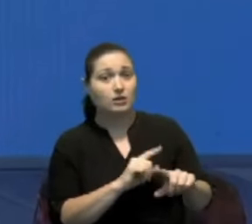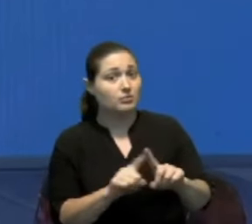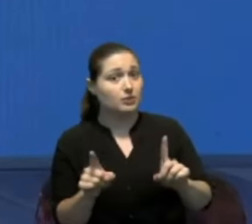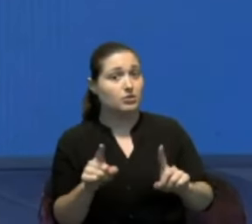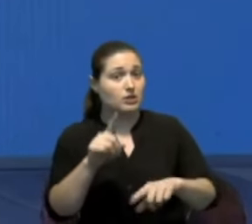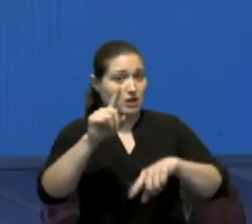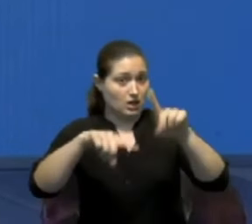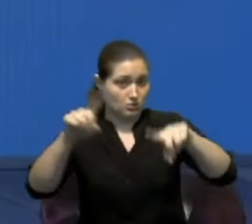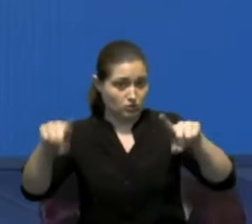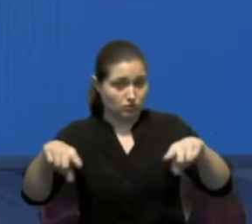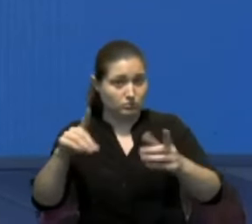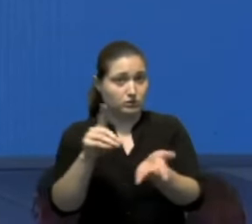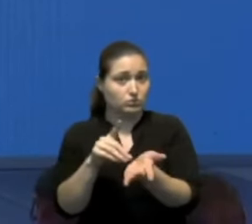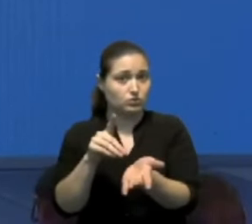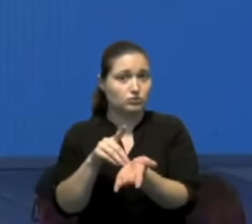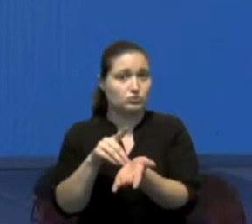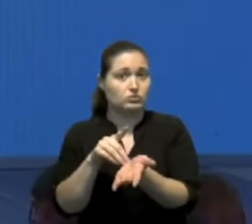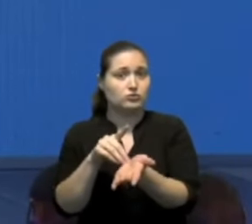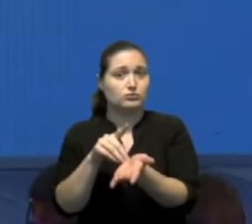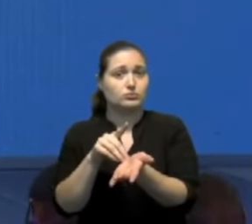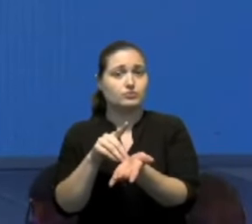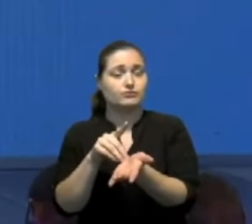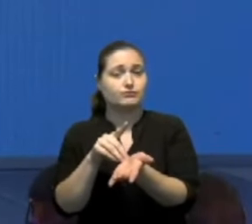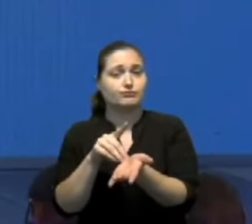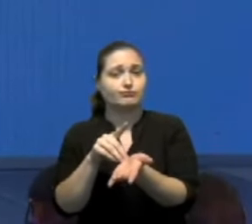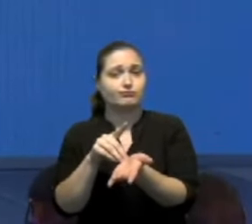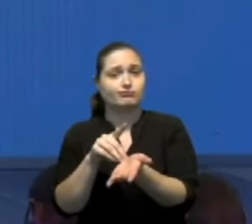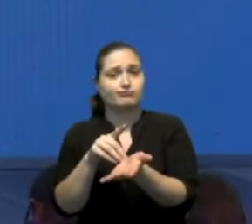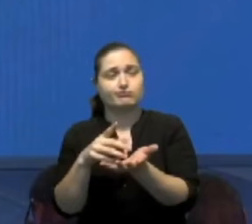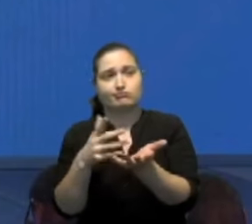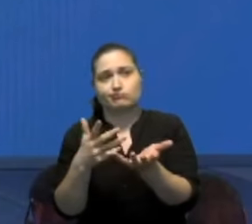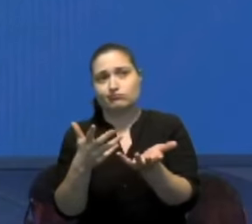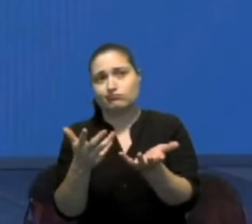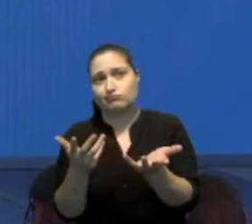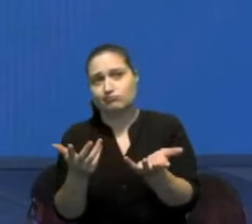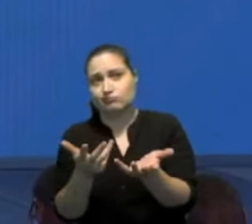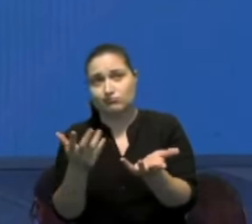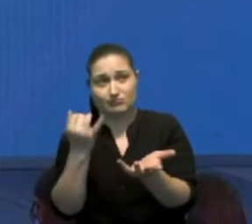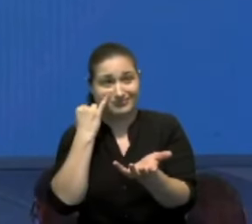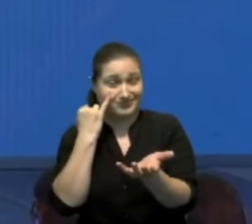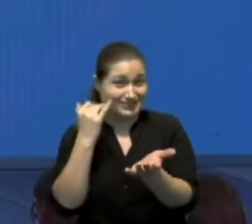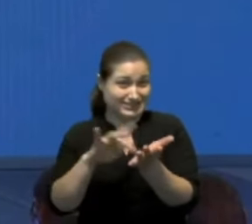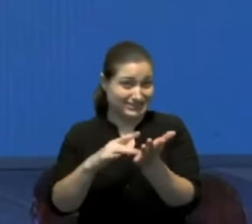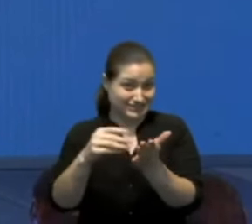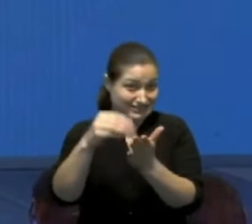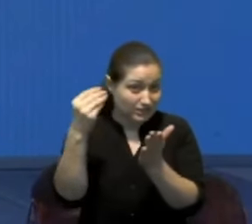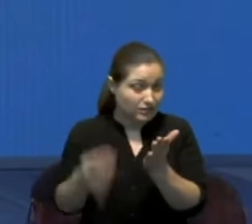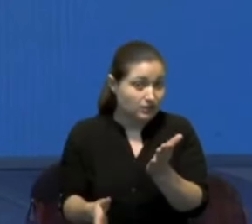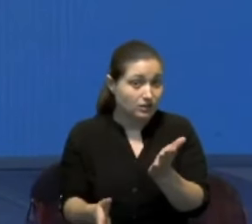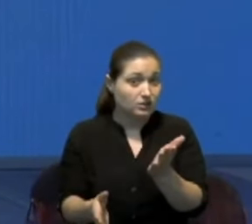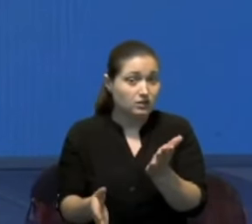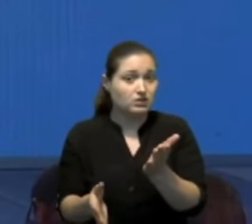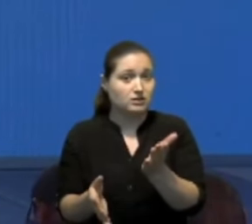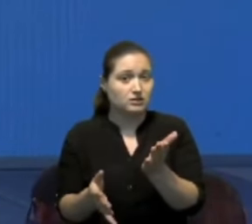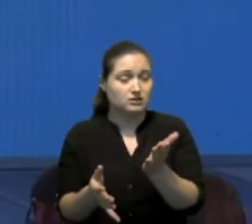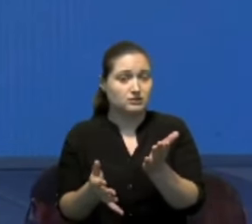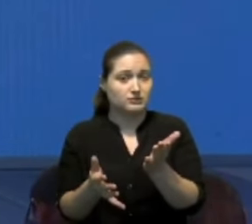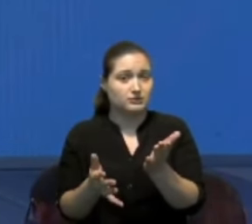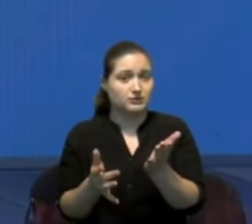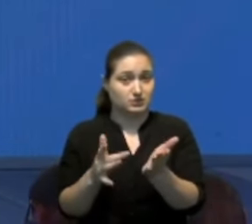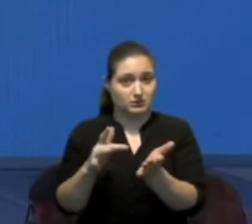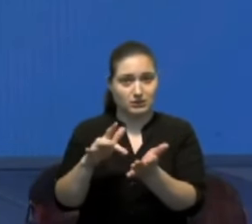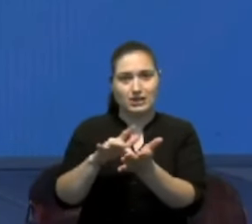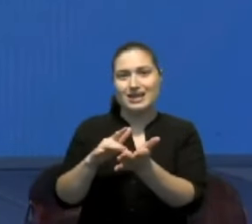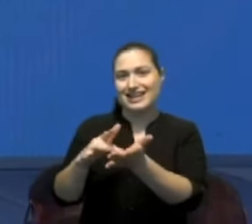marca específica eh Y en el caso de de alto costo tenía el el mismo medicamento pero